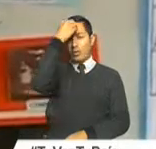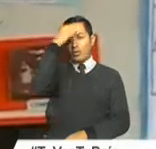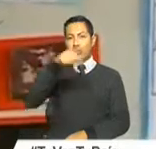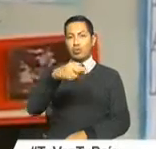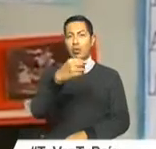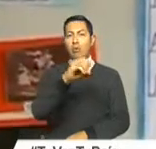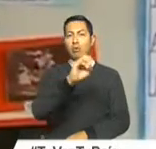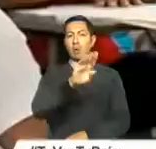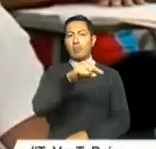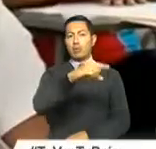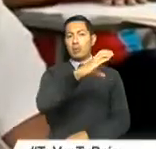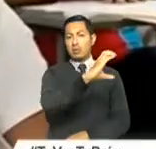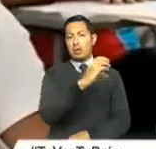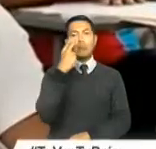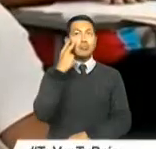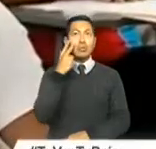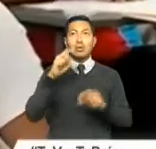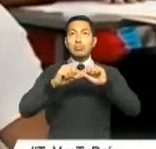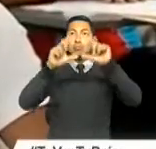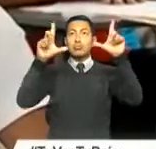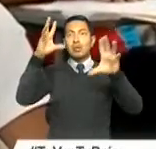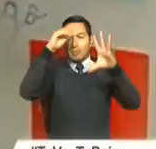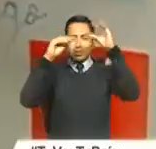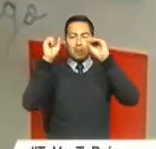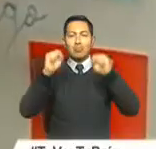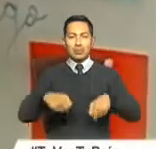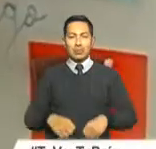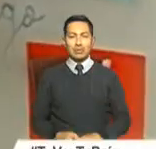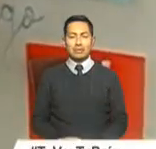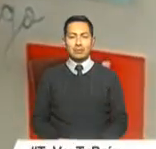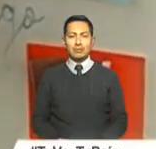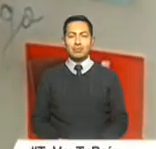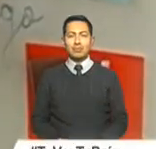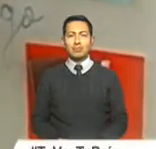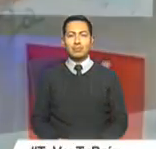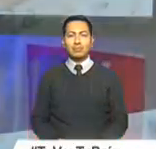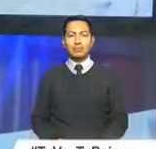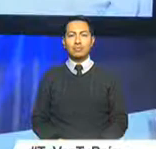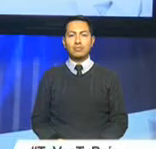www.educacion.gov.es. Luis Andrade, Noticiero Ciudadano.